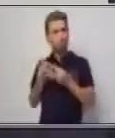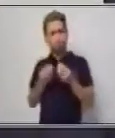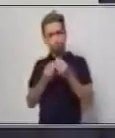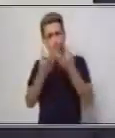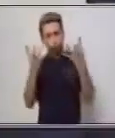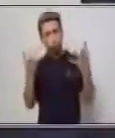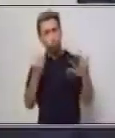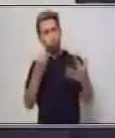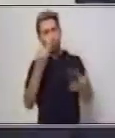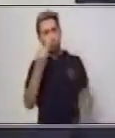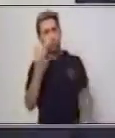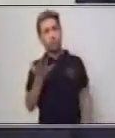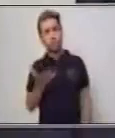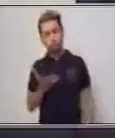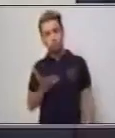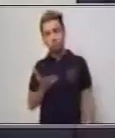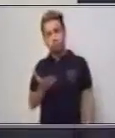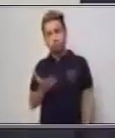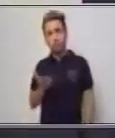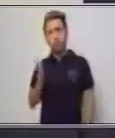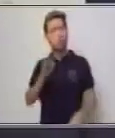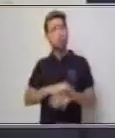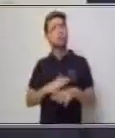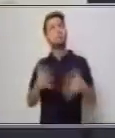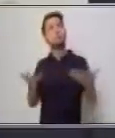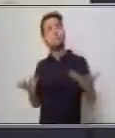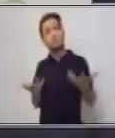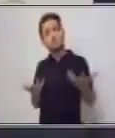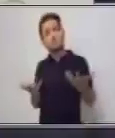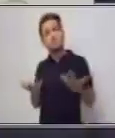números, muy bien. ¿Qué más?